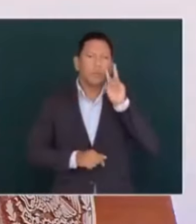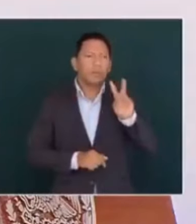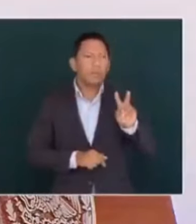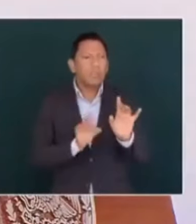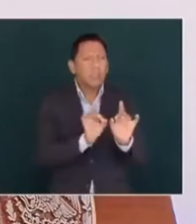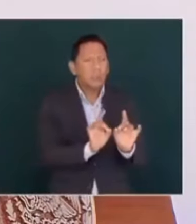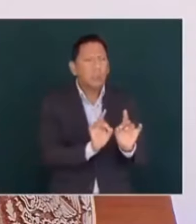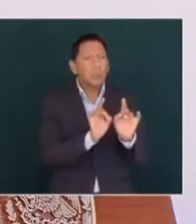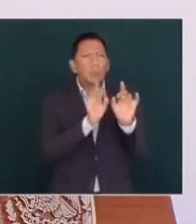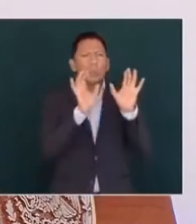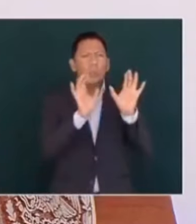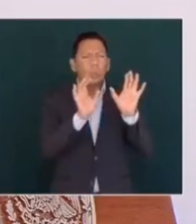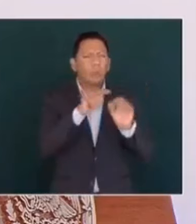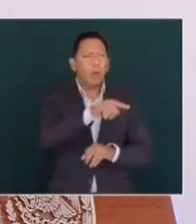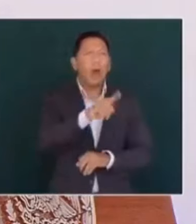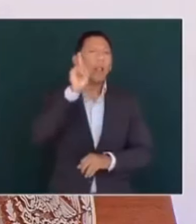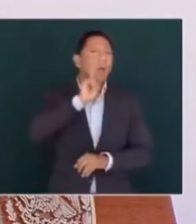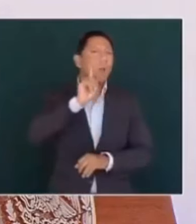atentado a una periodista